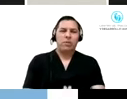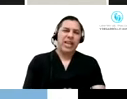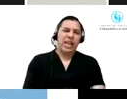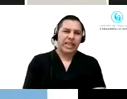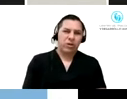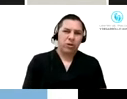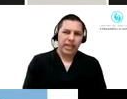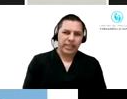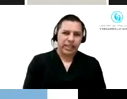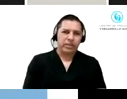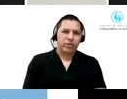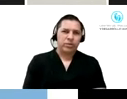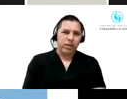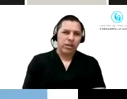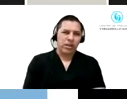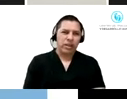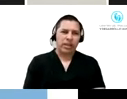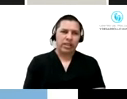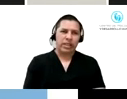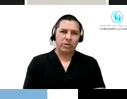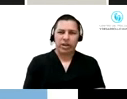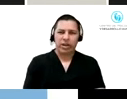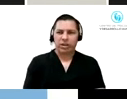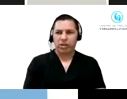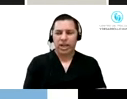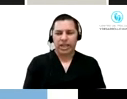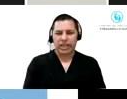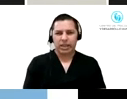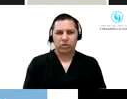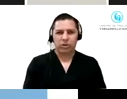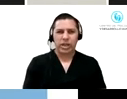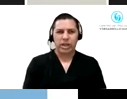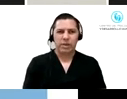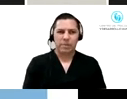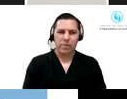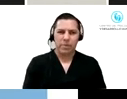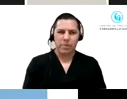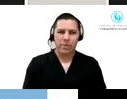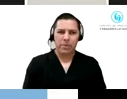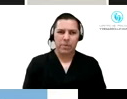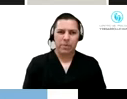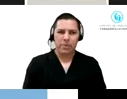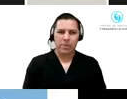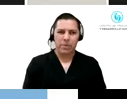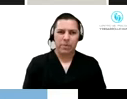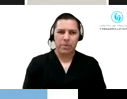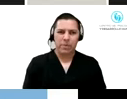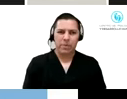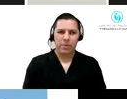Cuando hablamos de la categoría sexo, estamos hablando de la categoría biológica.